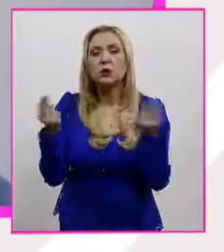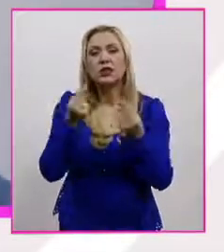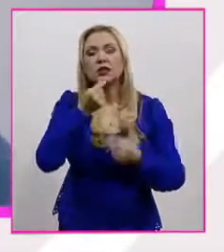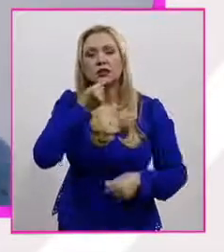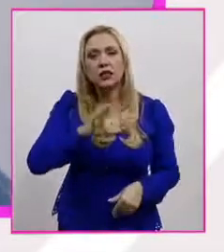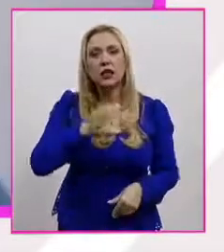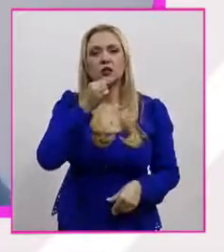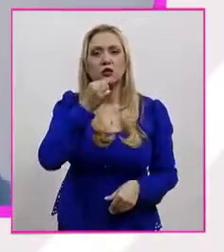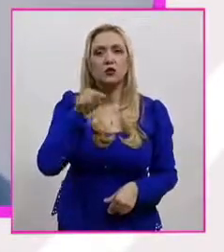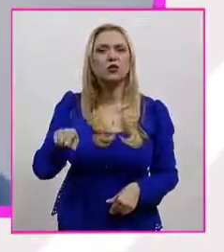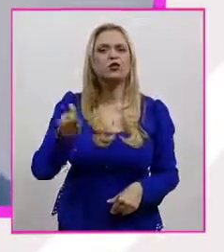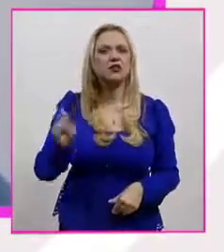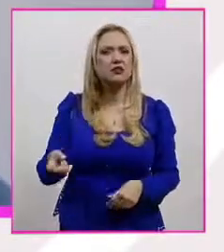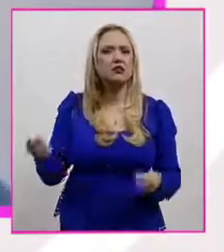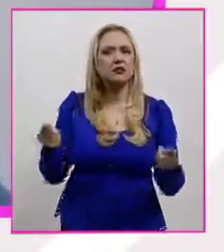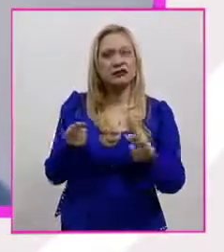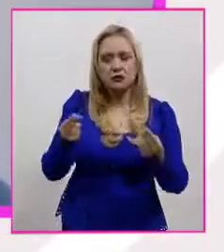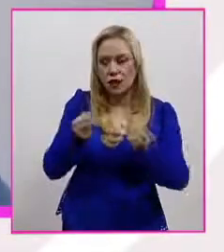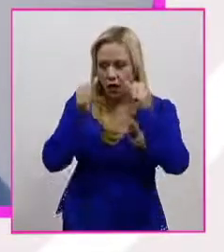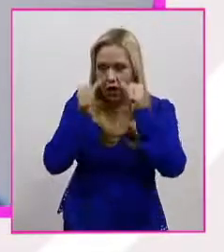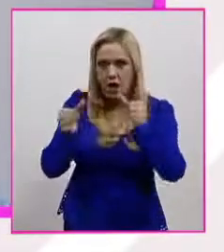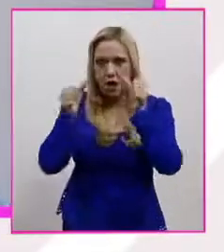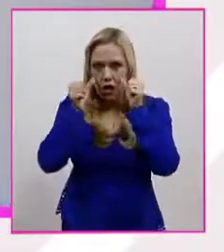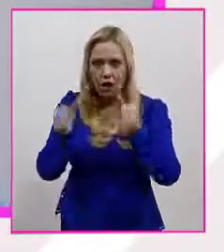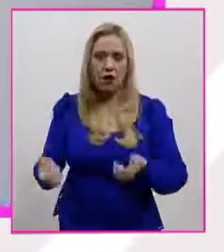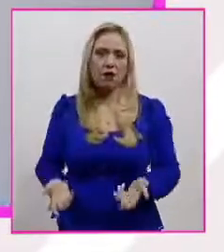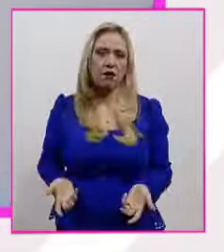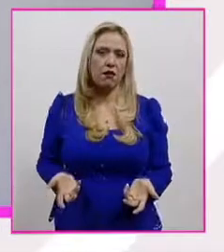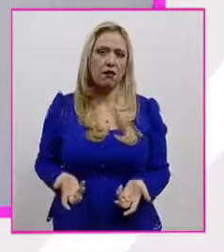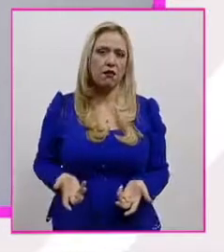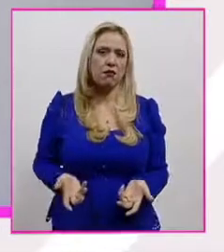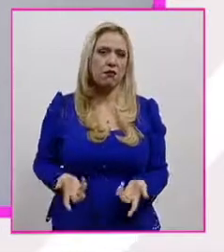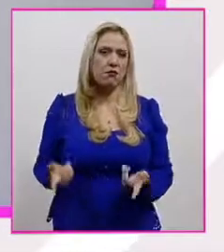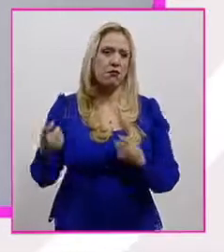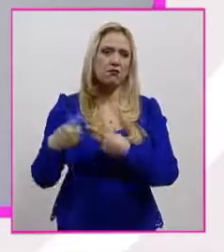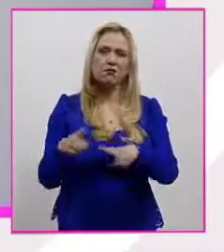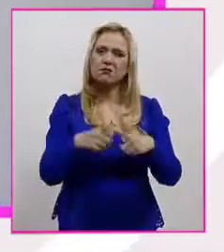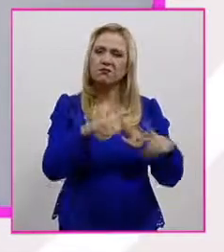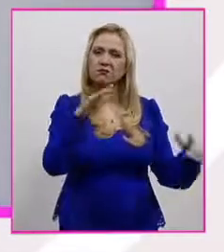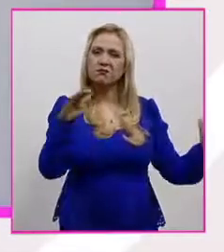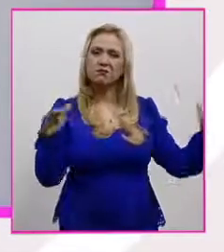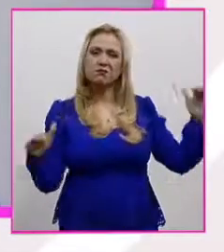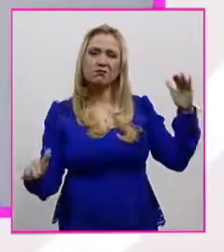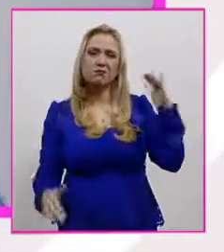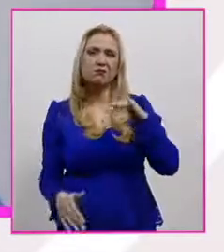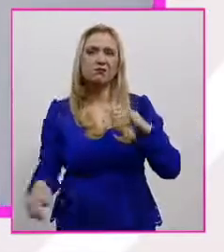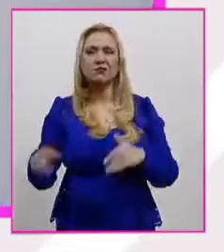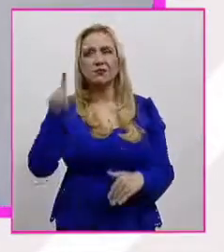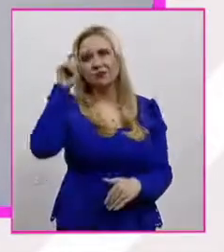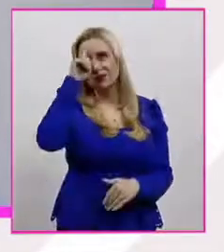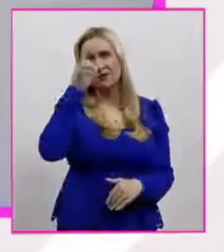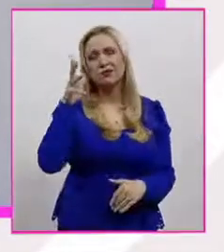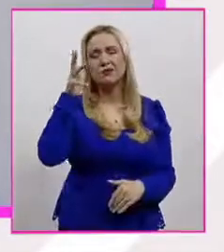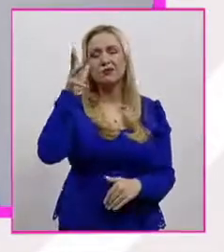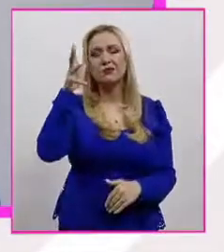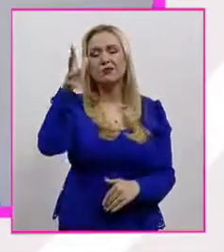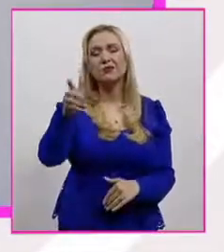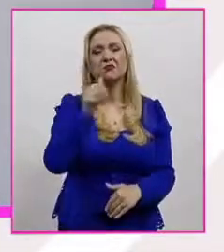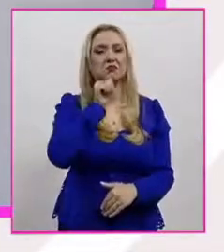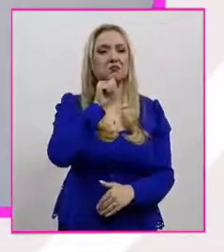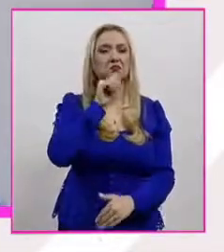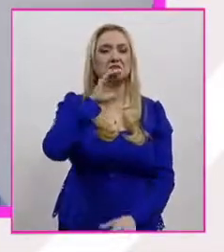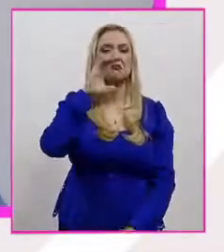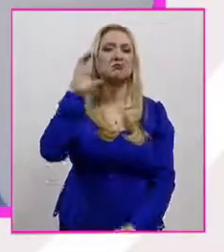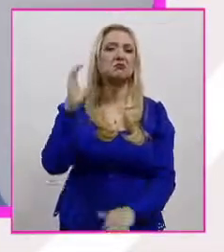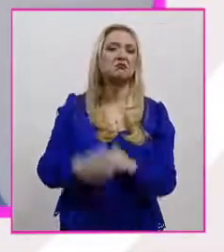la pérdida de aprendizajes que ya tuvieron, sino por las múltiples desigualdades a las que se van a enfrentar, que todavía no terminan ni siquiera